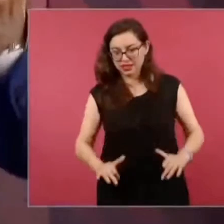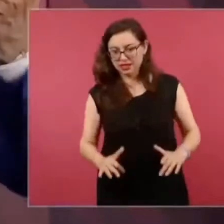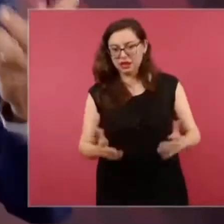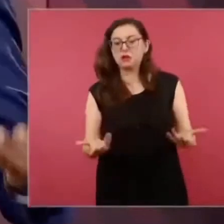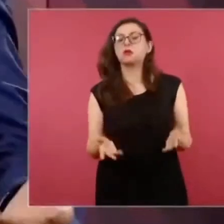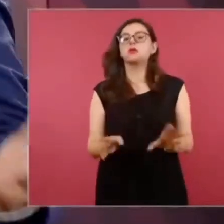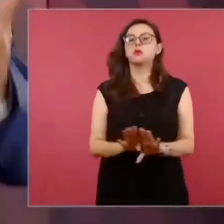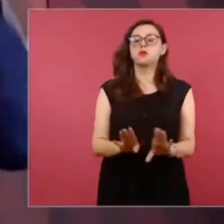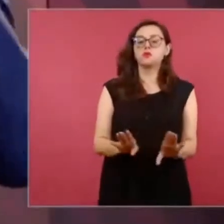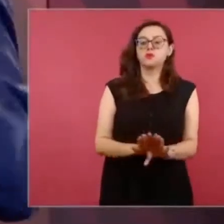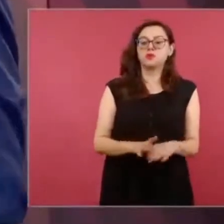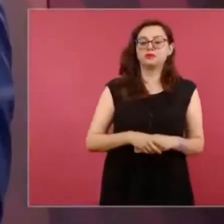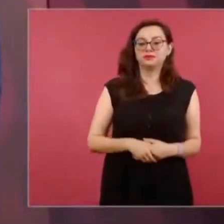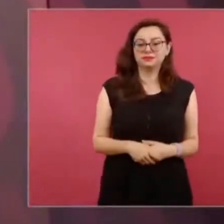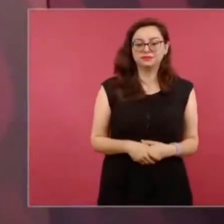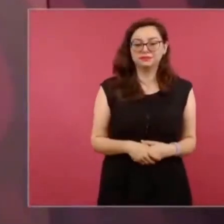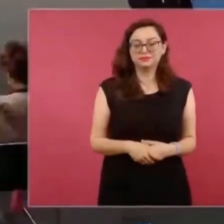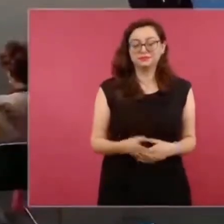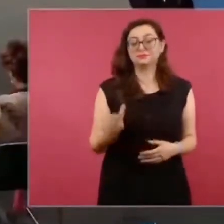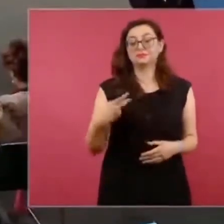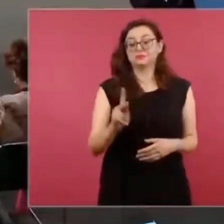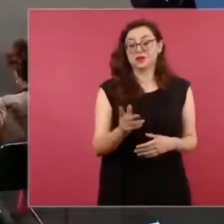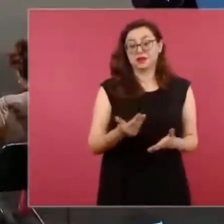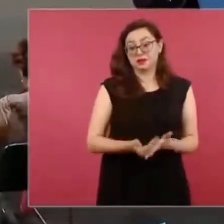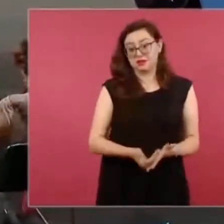las causas, volvemos a lo mismo,